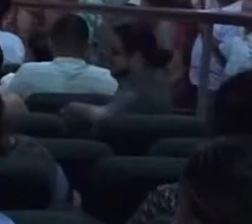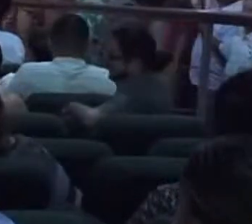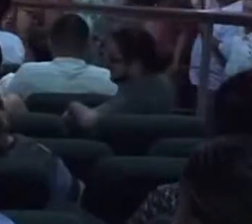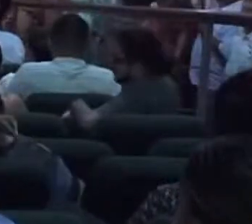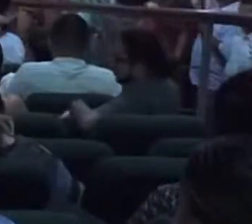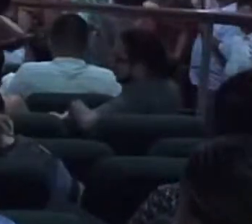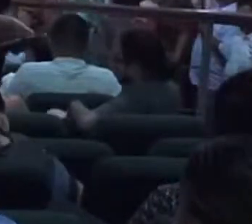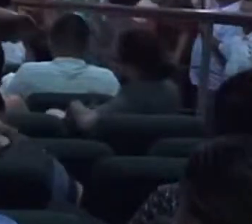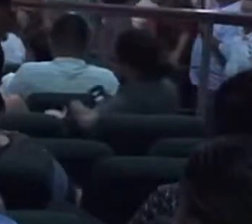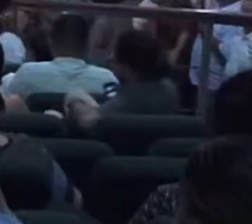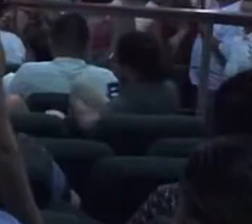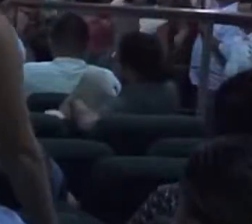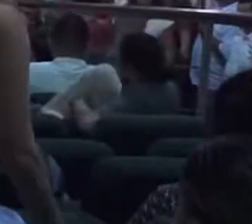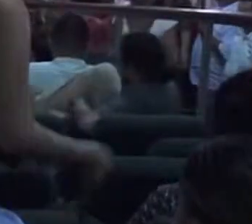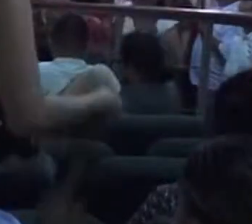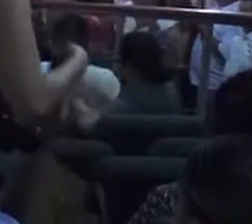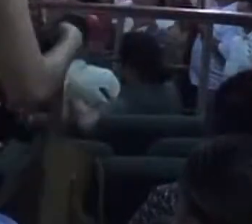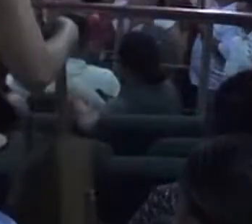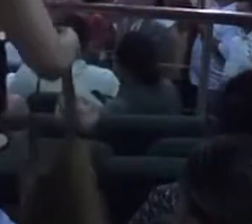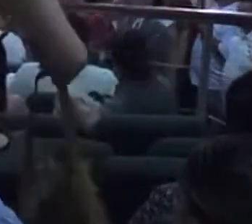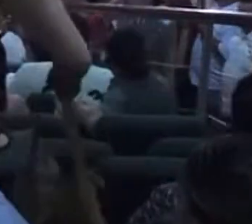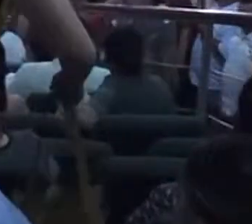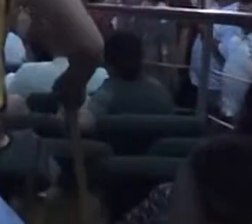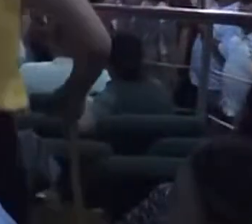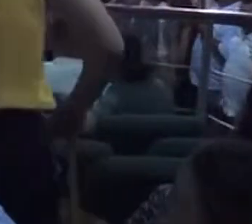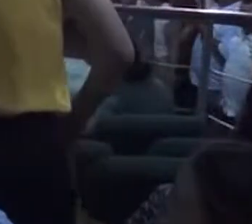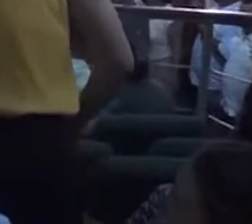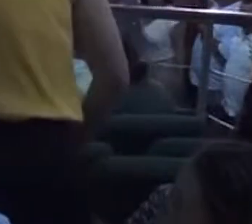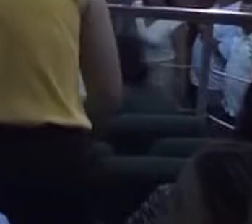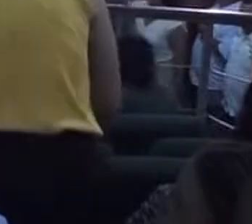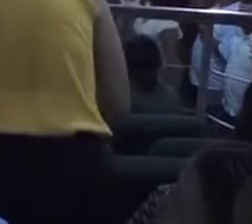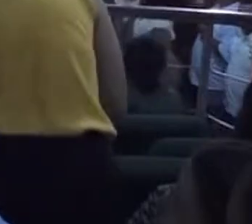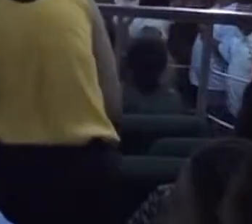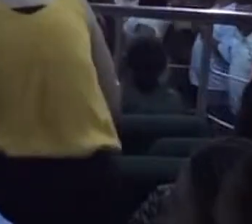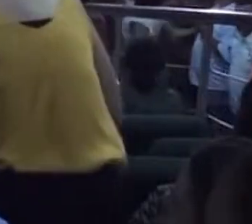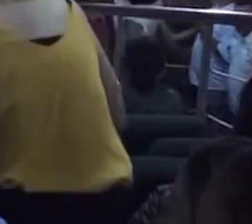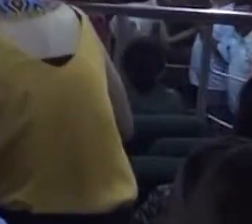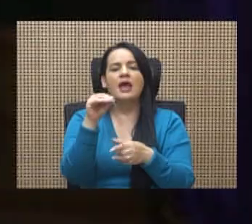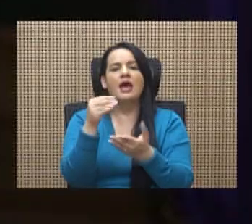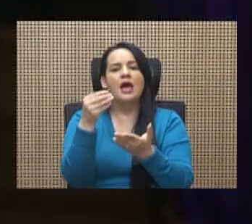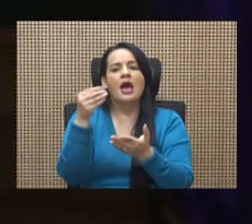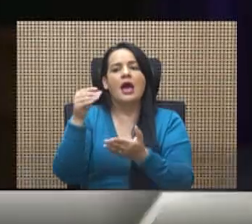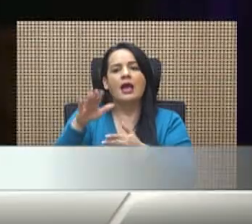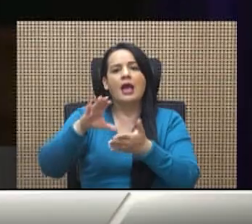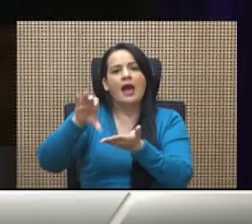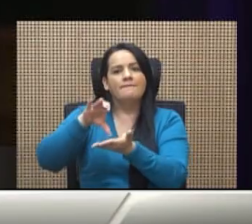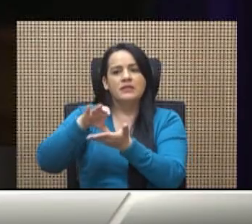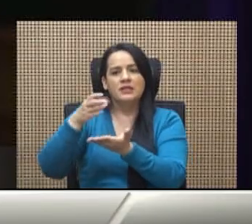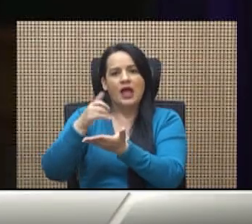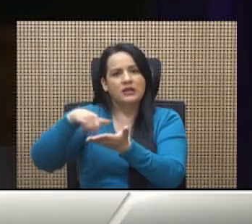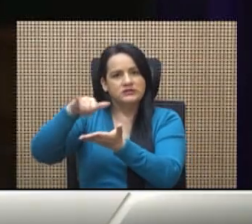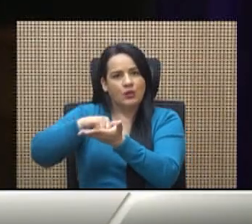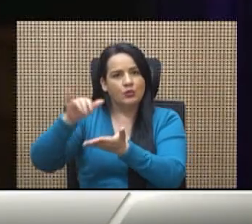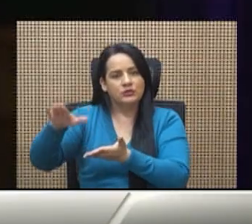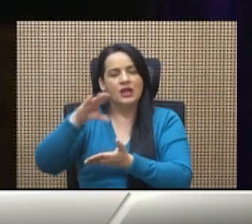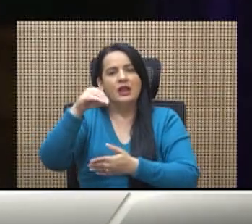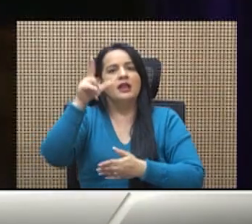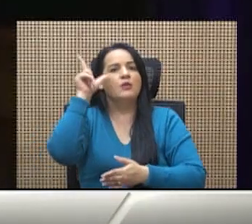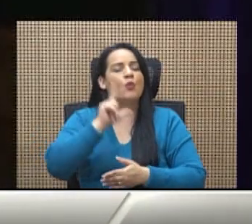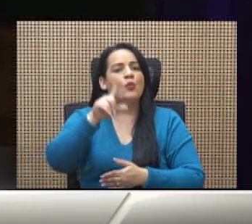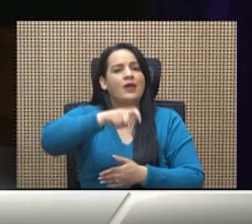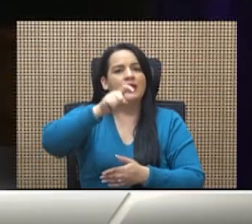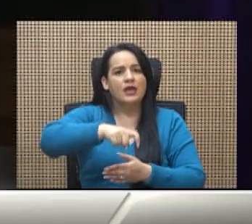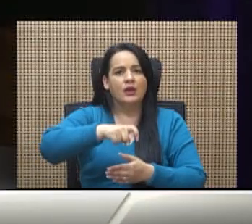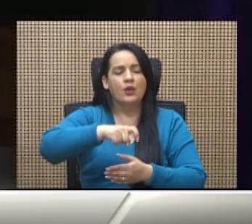respuestas señaló el legislador de nueva república yonder salas durán limón requiere un equipo de trabajo comprometido